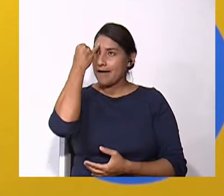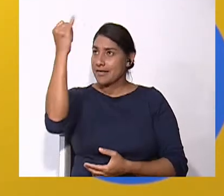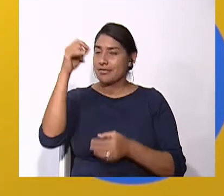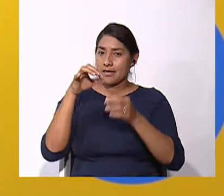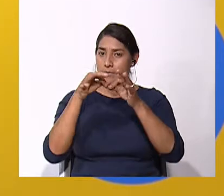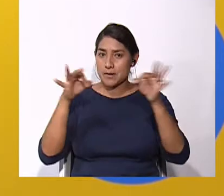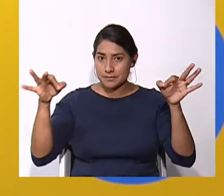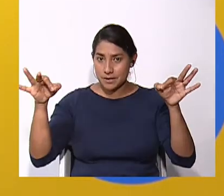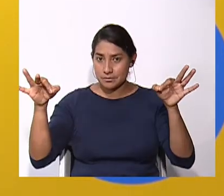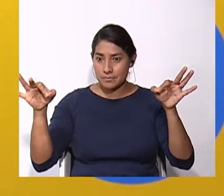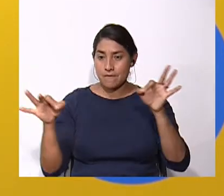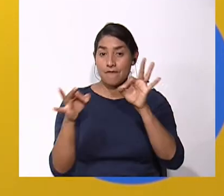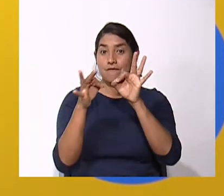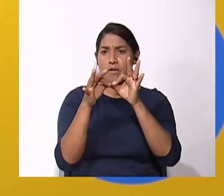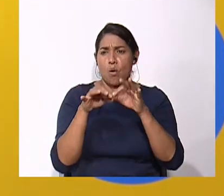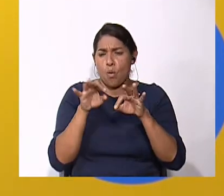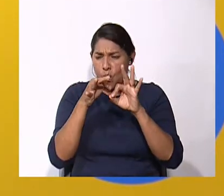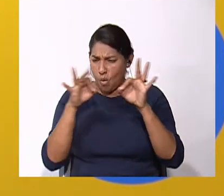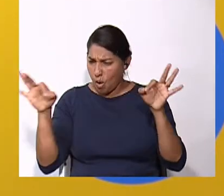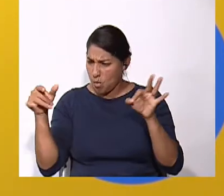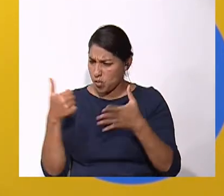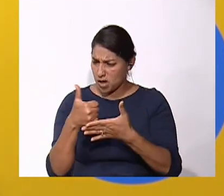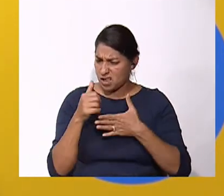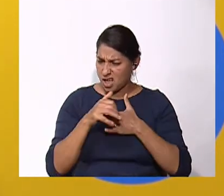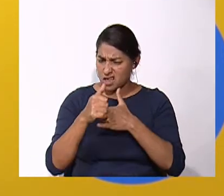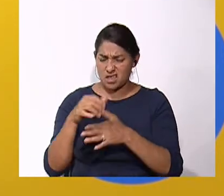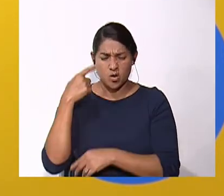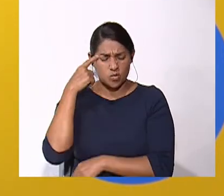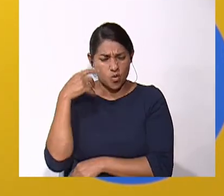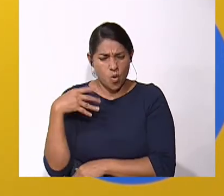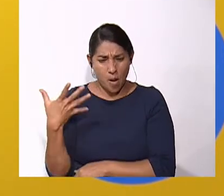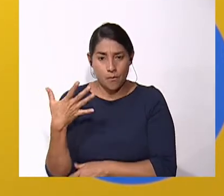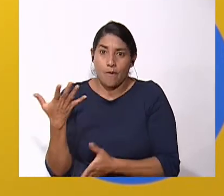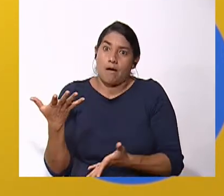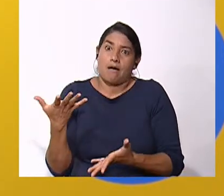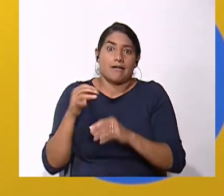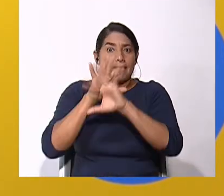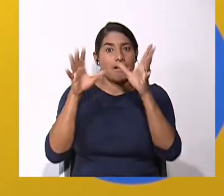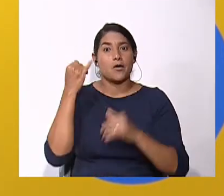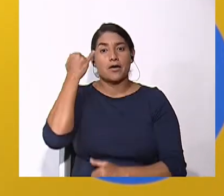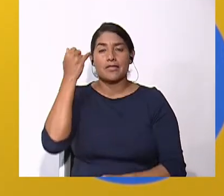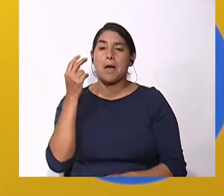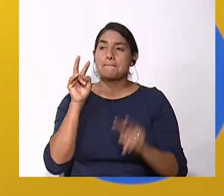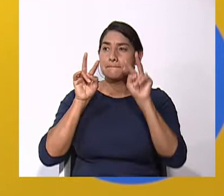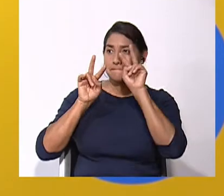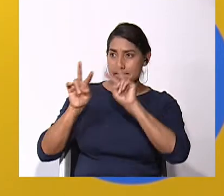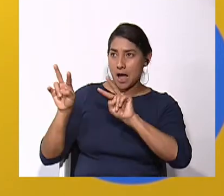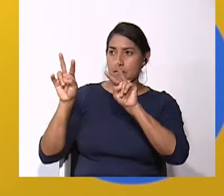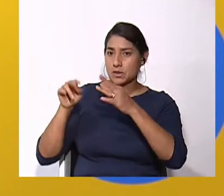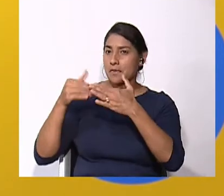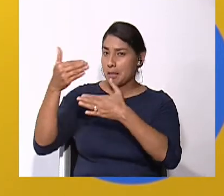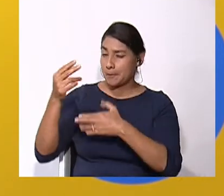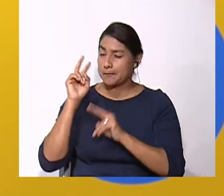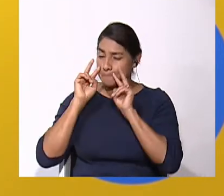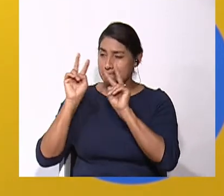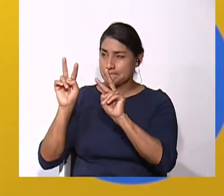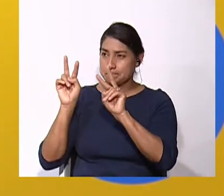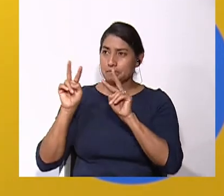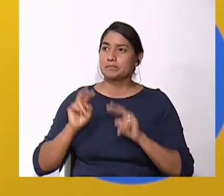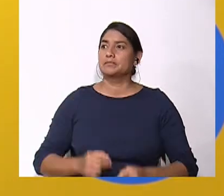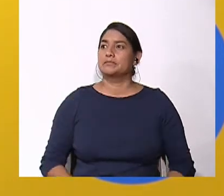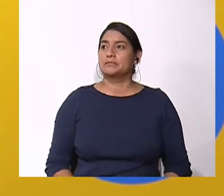fundamental. ¿Cómo una idea fundamental? Claro, vamos a observar lo siguiente.